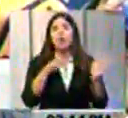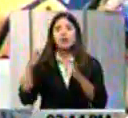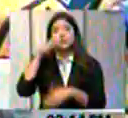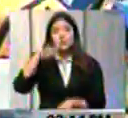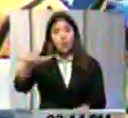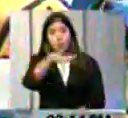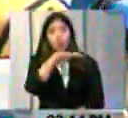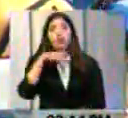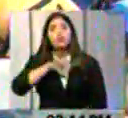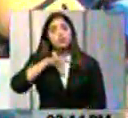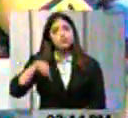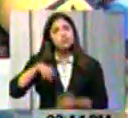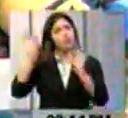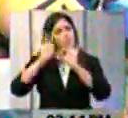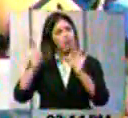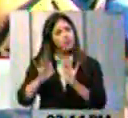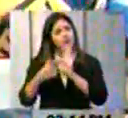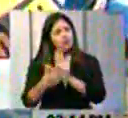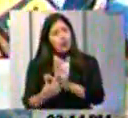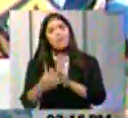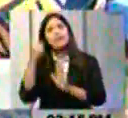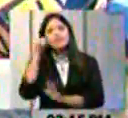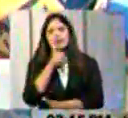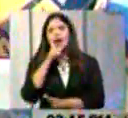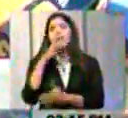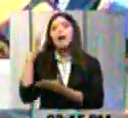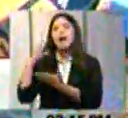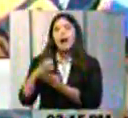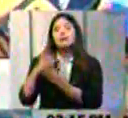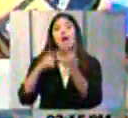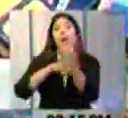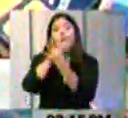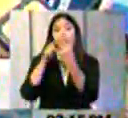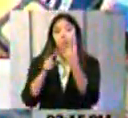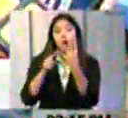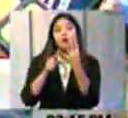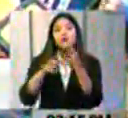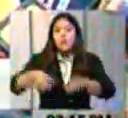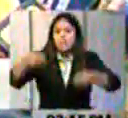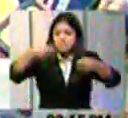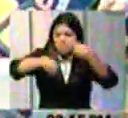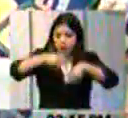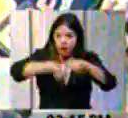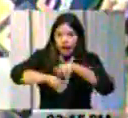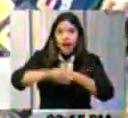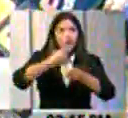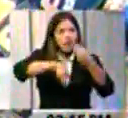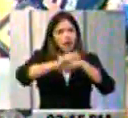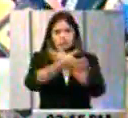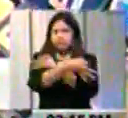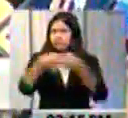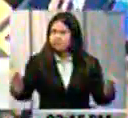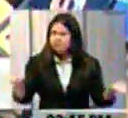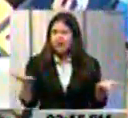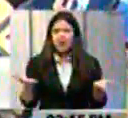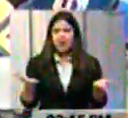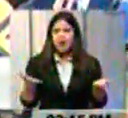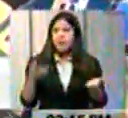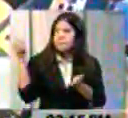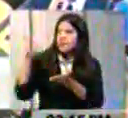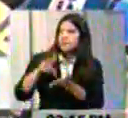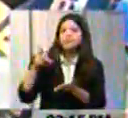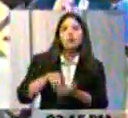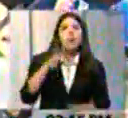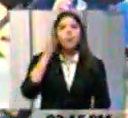un modelo el día sábado en Catia, en 4 módulos de mercado, bueno, donde la distribución fue extraordinaria. La